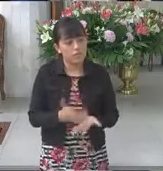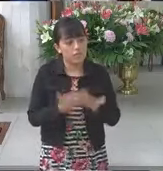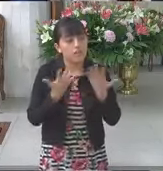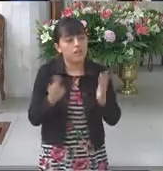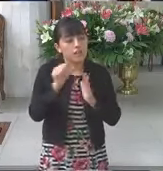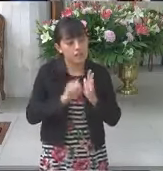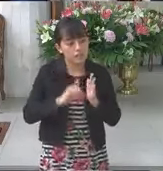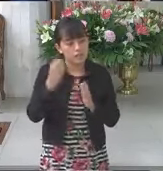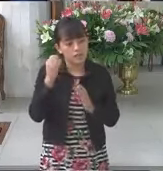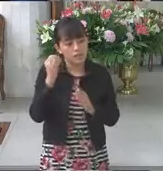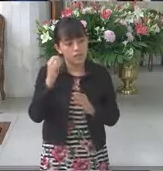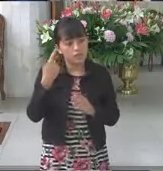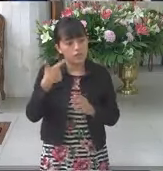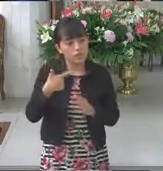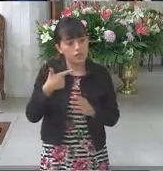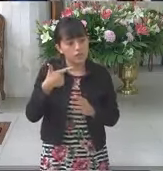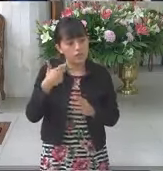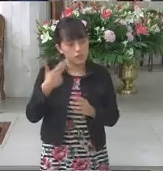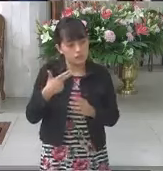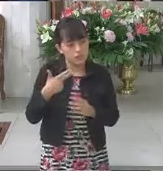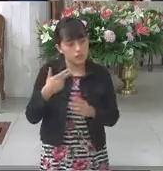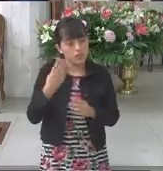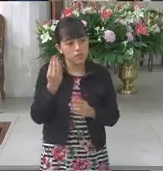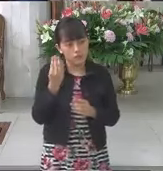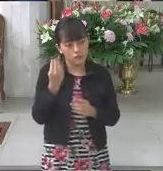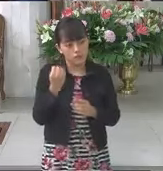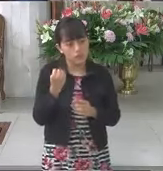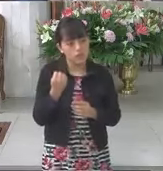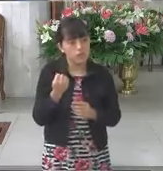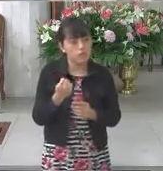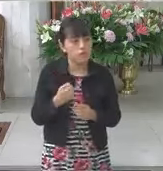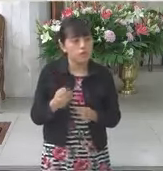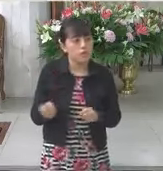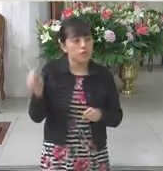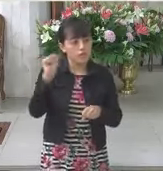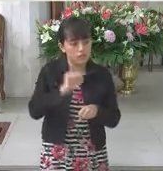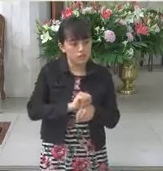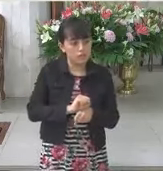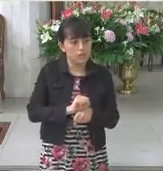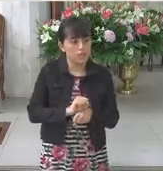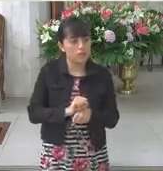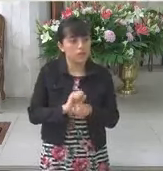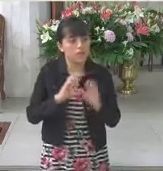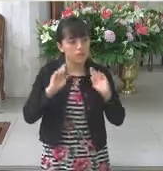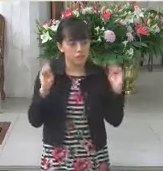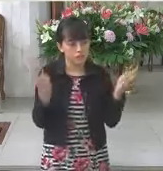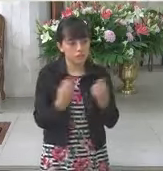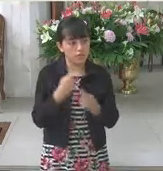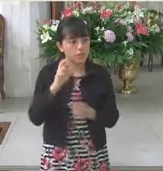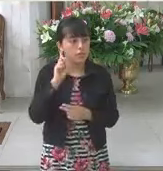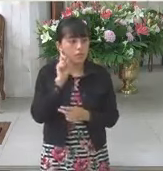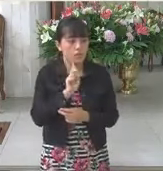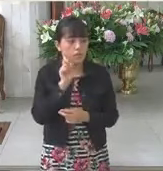8 y 9 tendremos la semana de de la vanguardia femenil Y entonces a qué horas